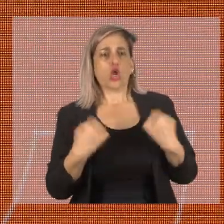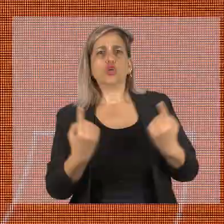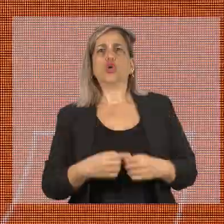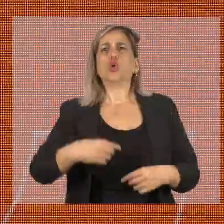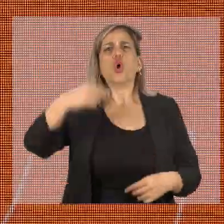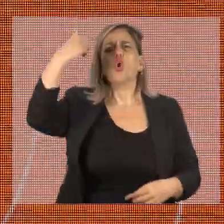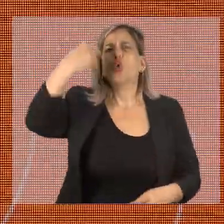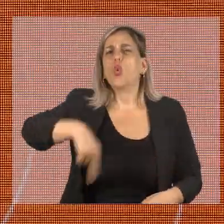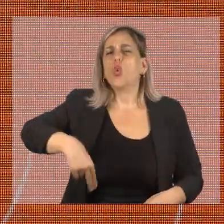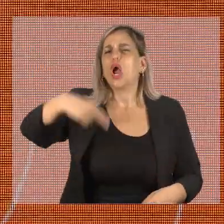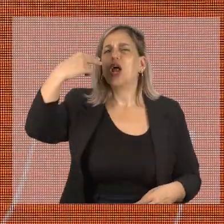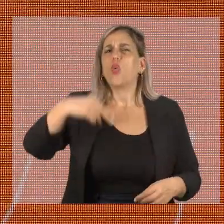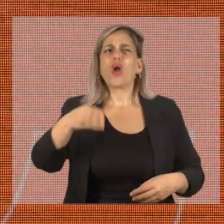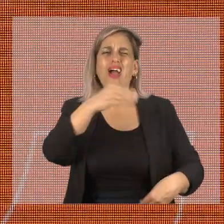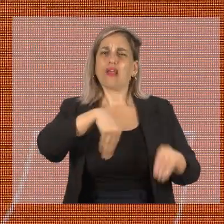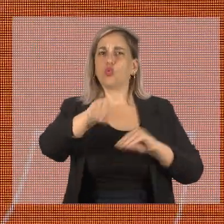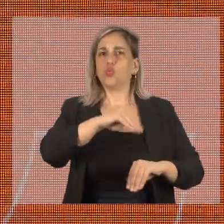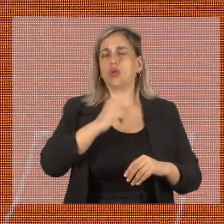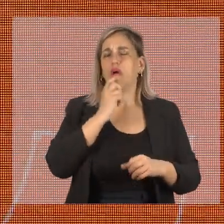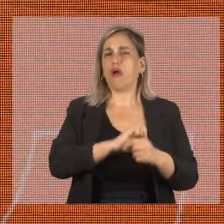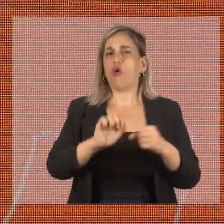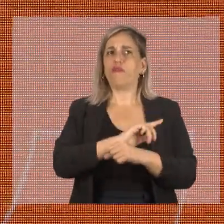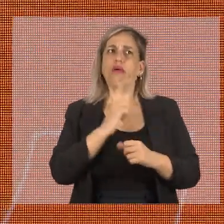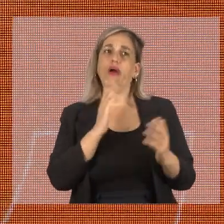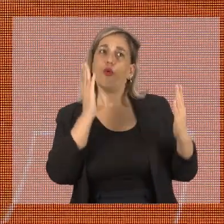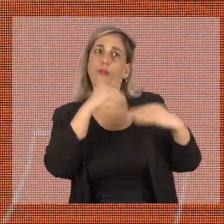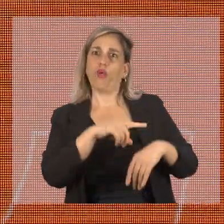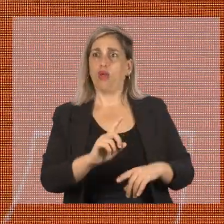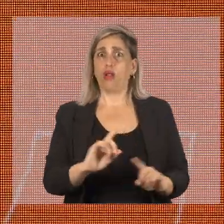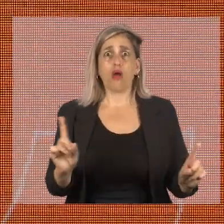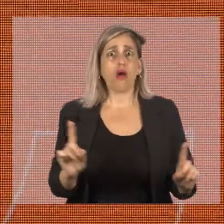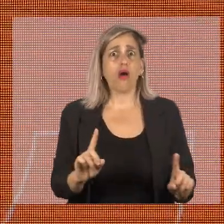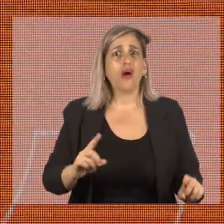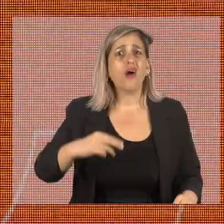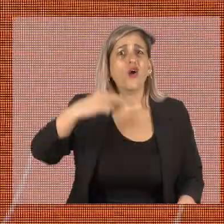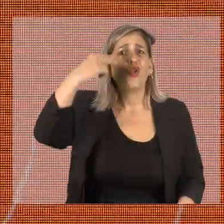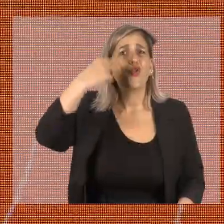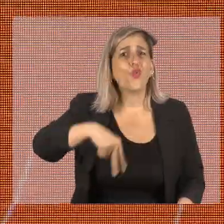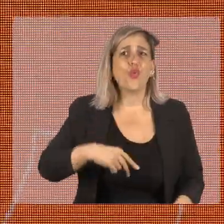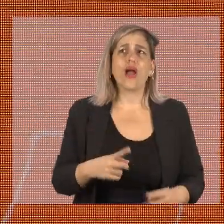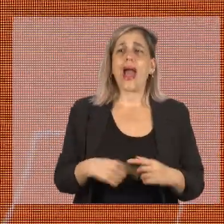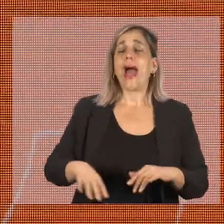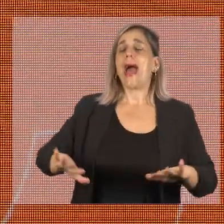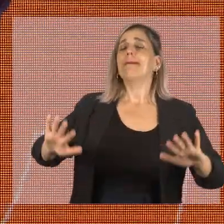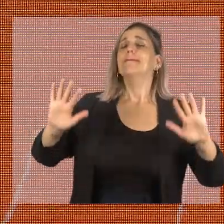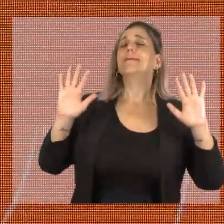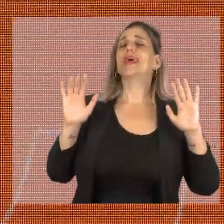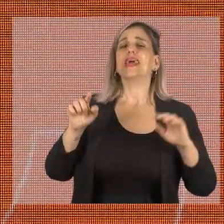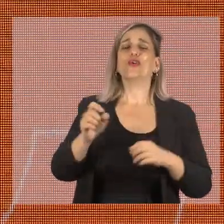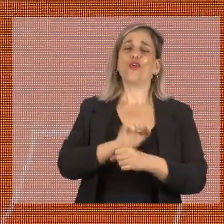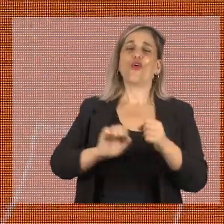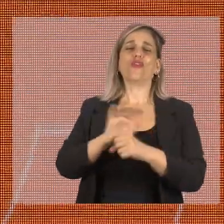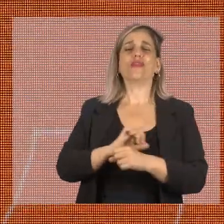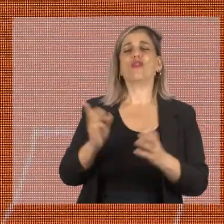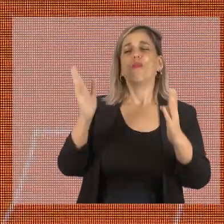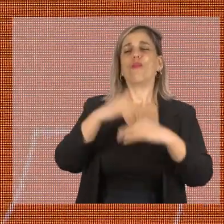Nosotros nunca pusimos de excusa la pandemia. Nunca dijimos, pero la pandemia,